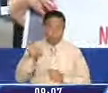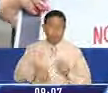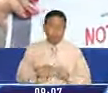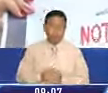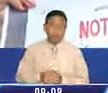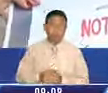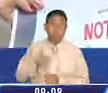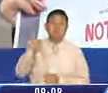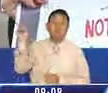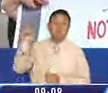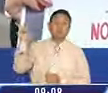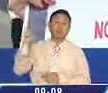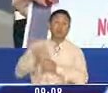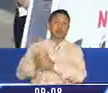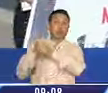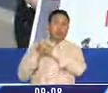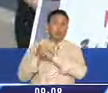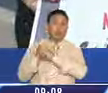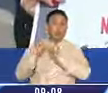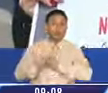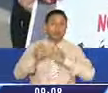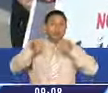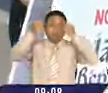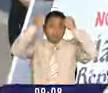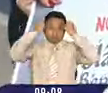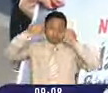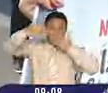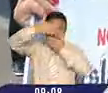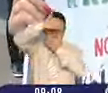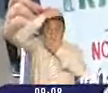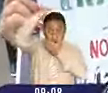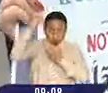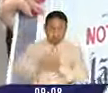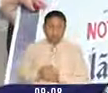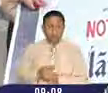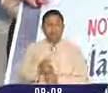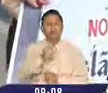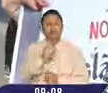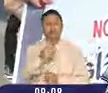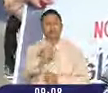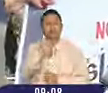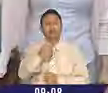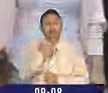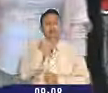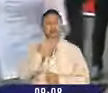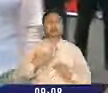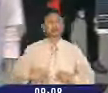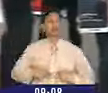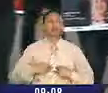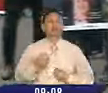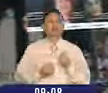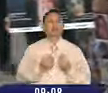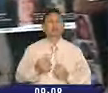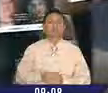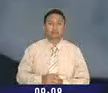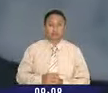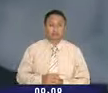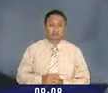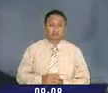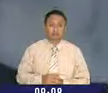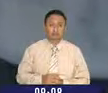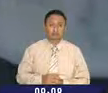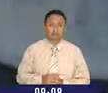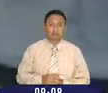están obligándonos. ¿Qué bebimos? ¿Qué comemos? ¿Cómo vivimos? En la tribuna de los shiris se quemaron